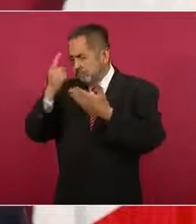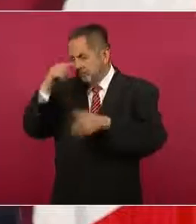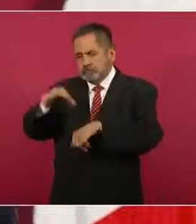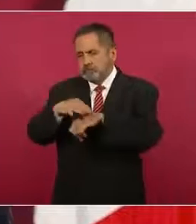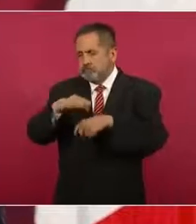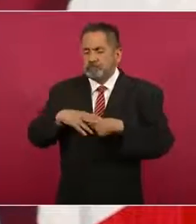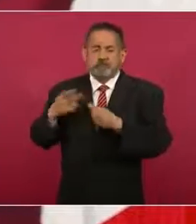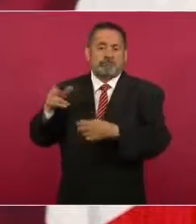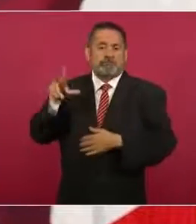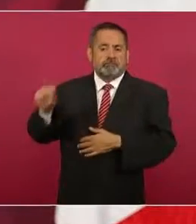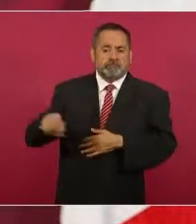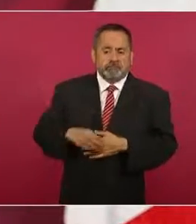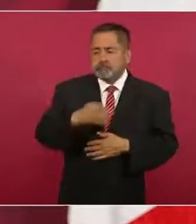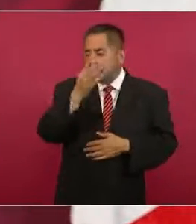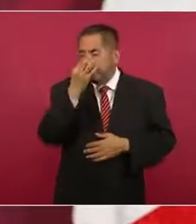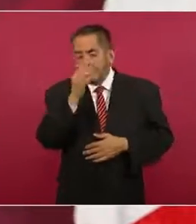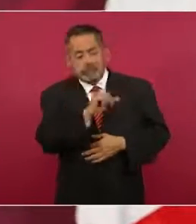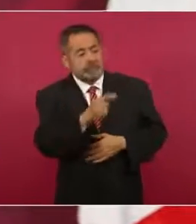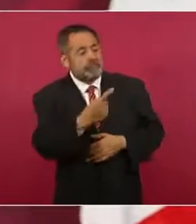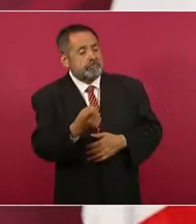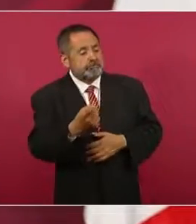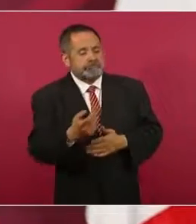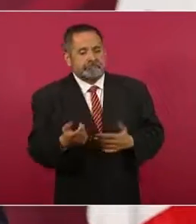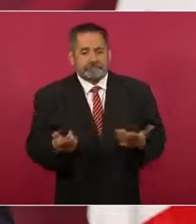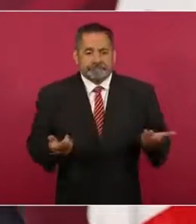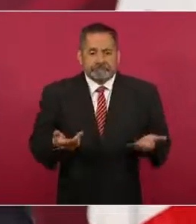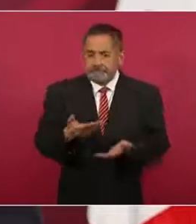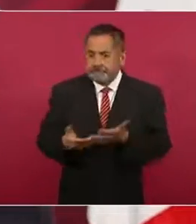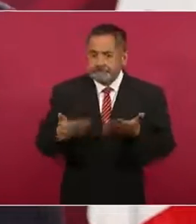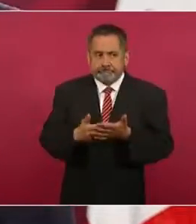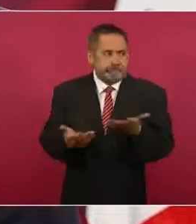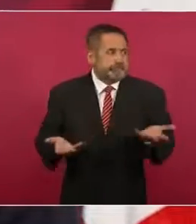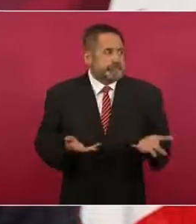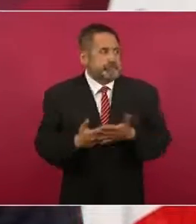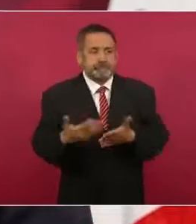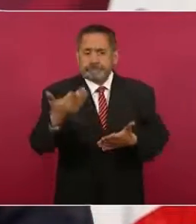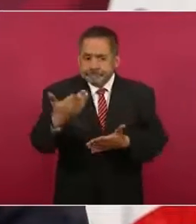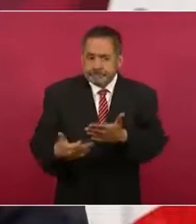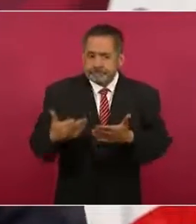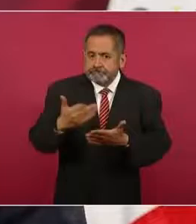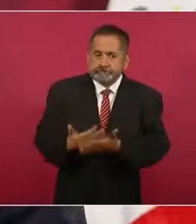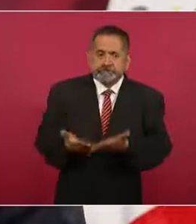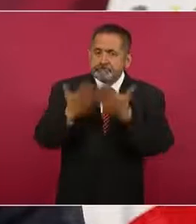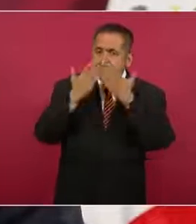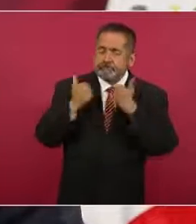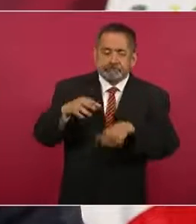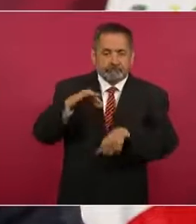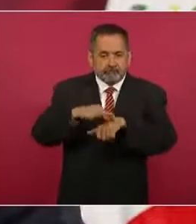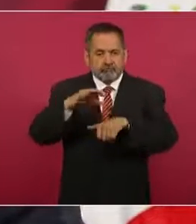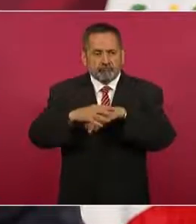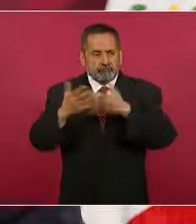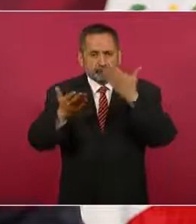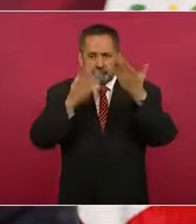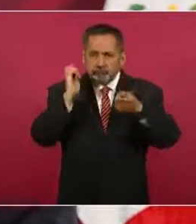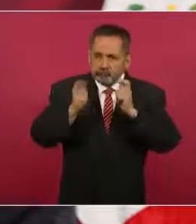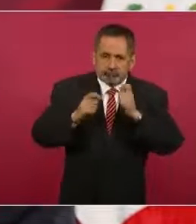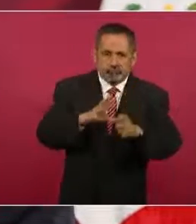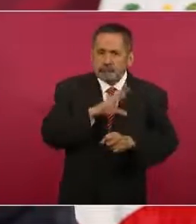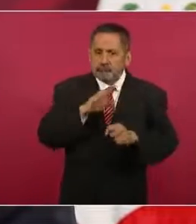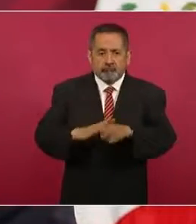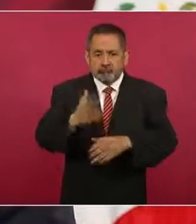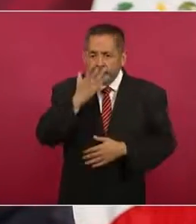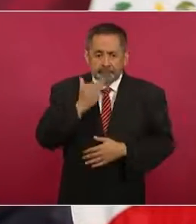Como consecuencia, ahora tenemos un déficit de médicos generales y